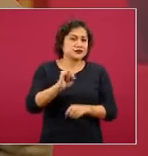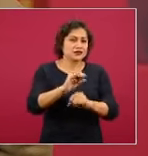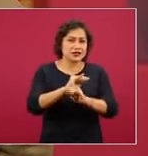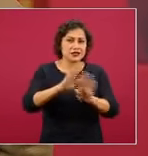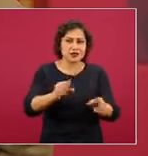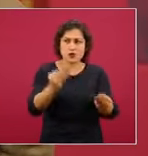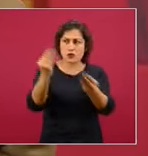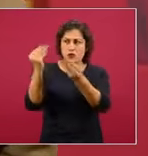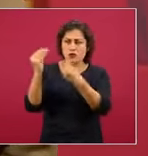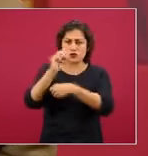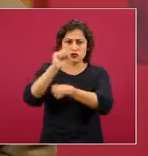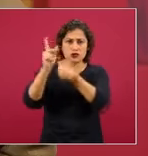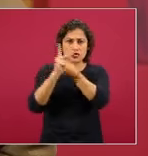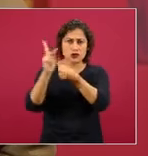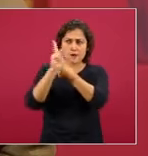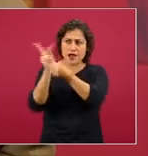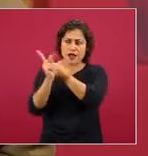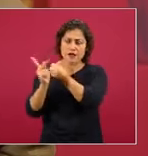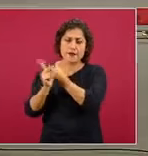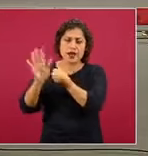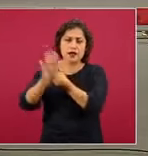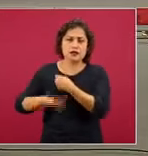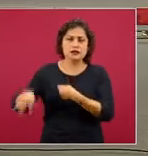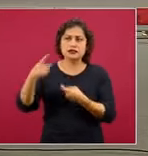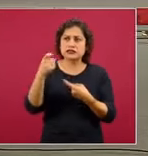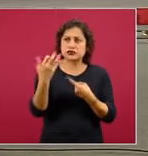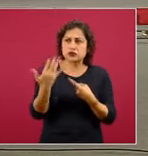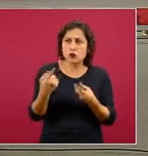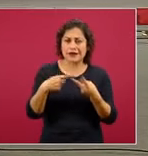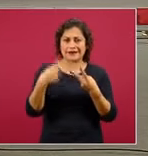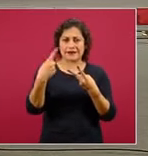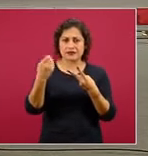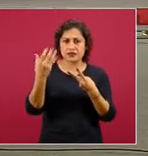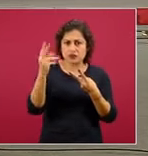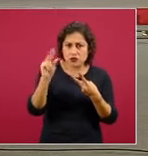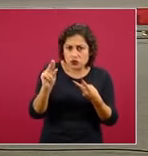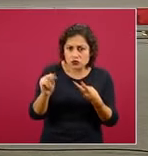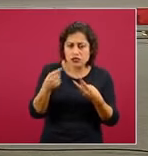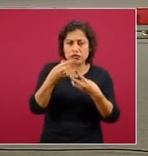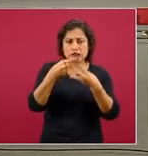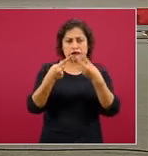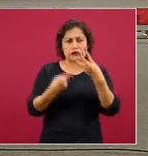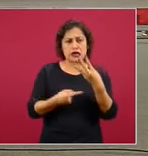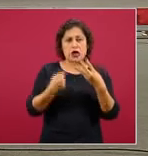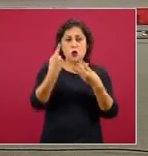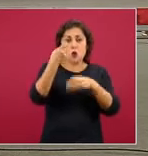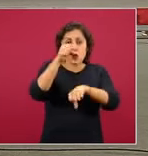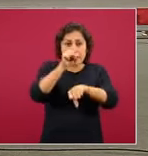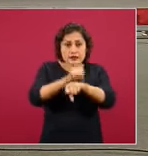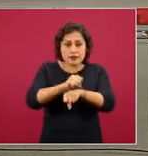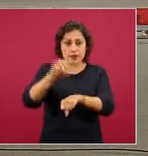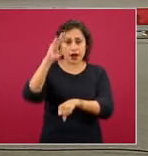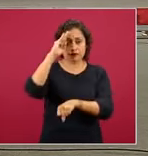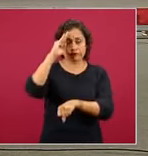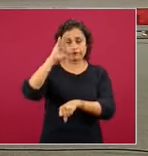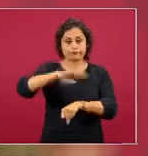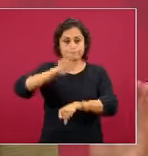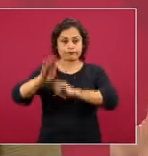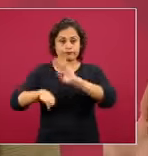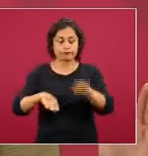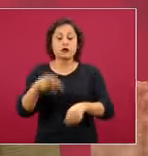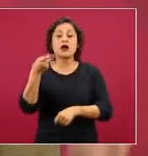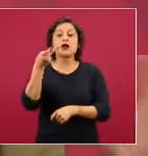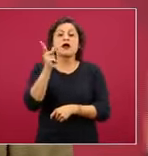llegado a semanas con 150, 180 porcentajes de exceso en una sola semana, y también a veces el problema es que